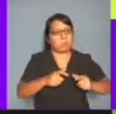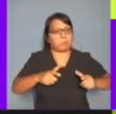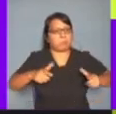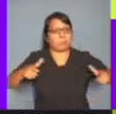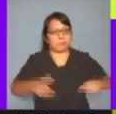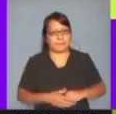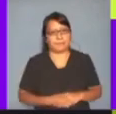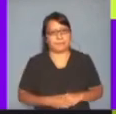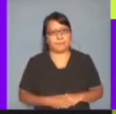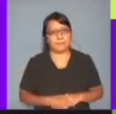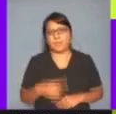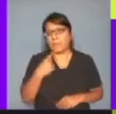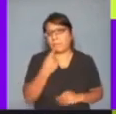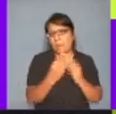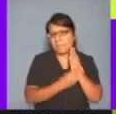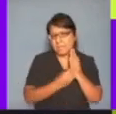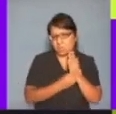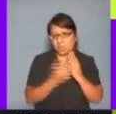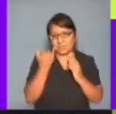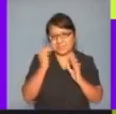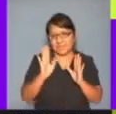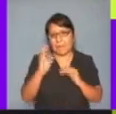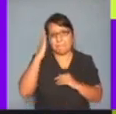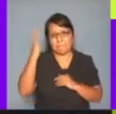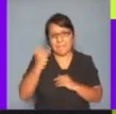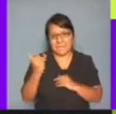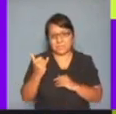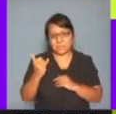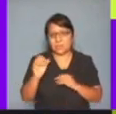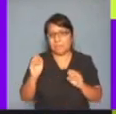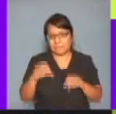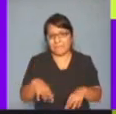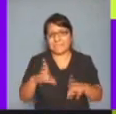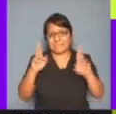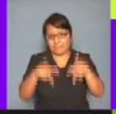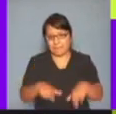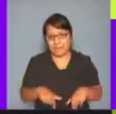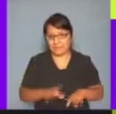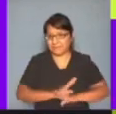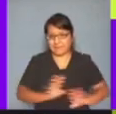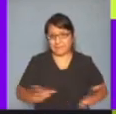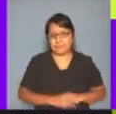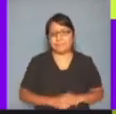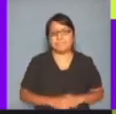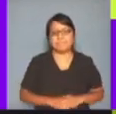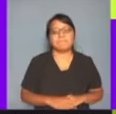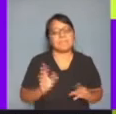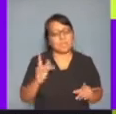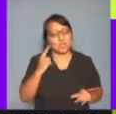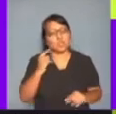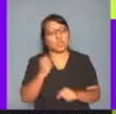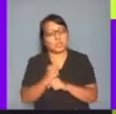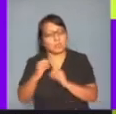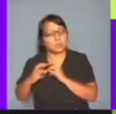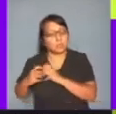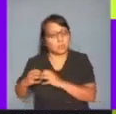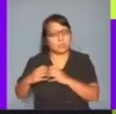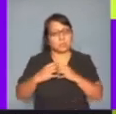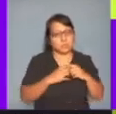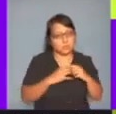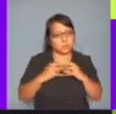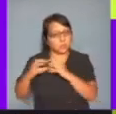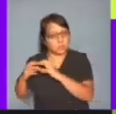actividad. Ministro, entonces podemos confirmar que a partir de marzo ya va a estar este programa. Estamos trabajando en eso. Lo que hoy